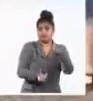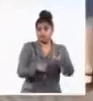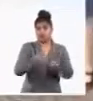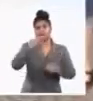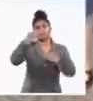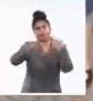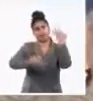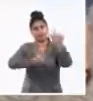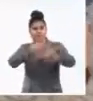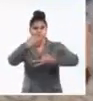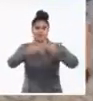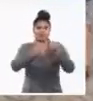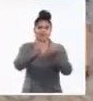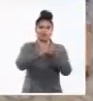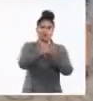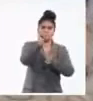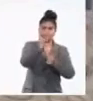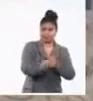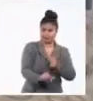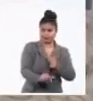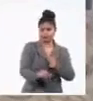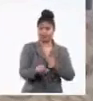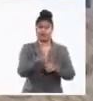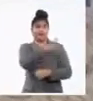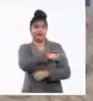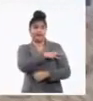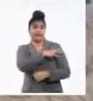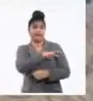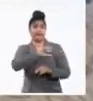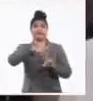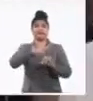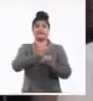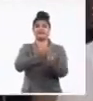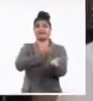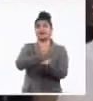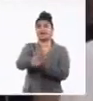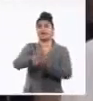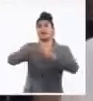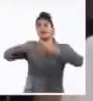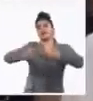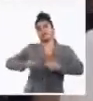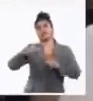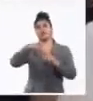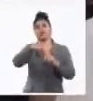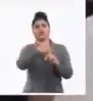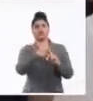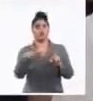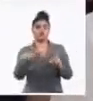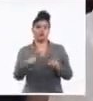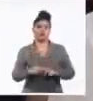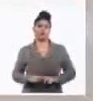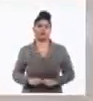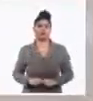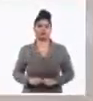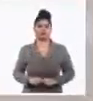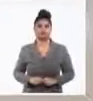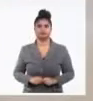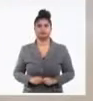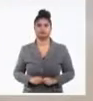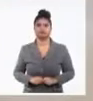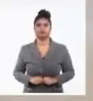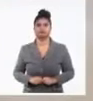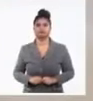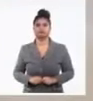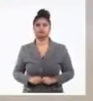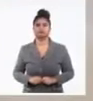la academia y el derecho, contribuir a la formación de opiniones propias y su vinculación en un modelo participativo. Nuestros